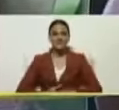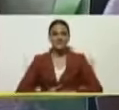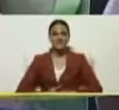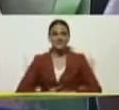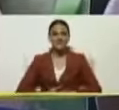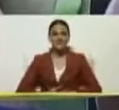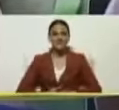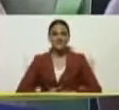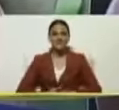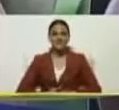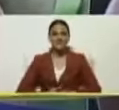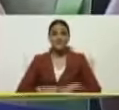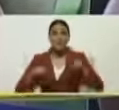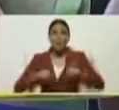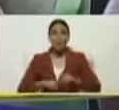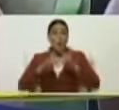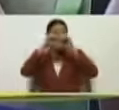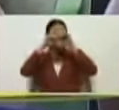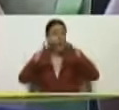Está desbordado